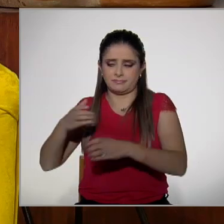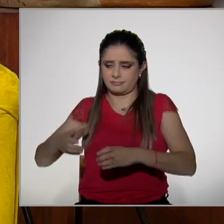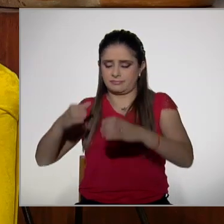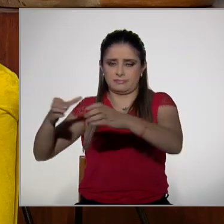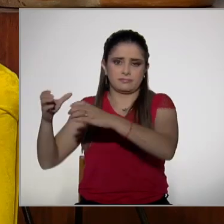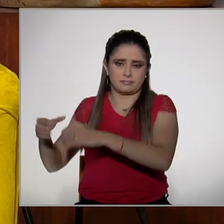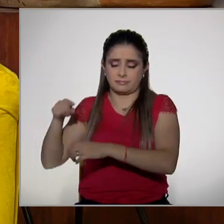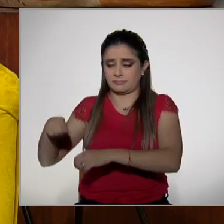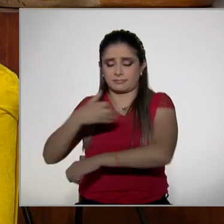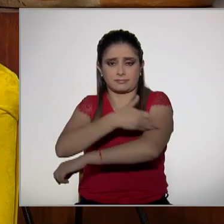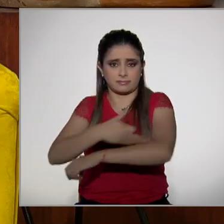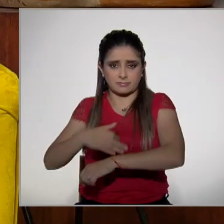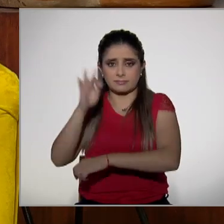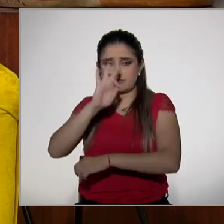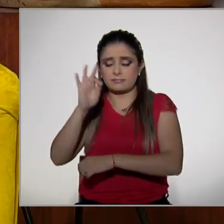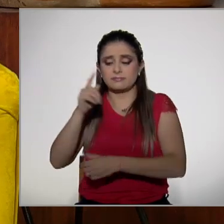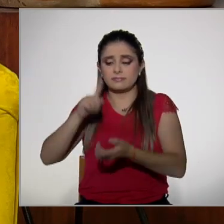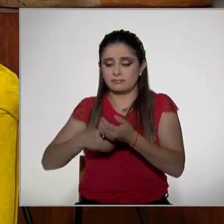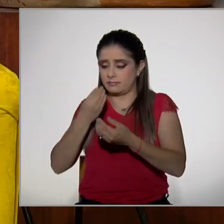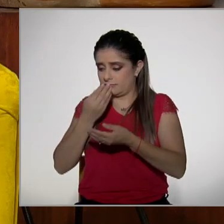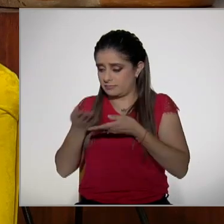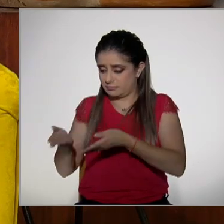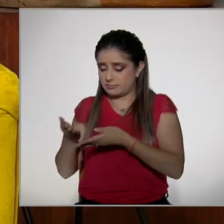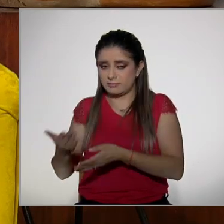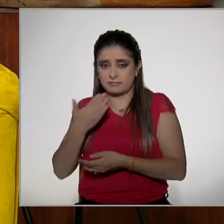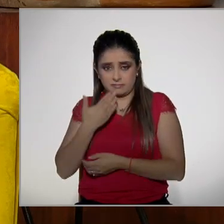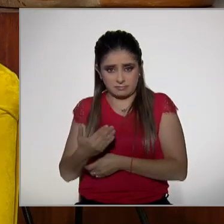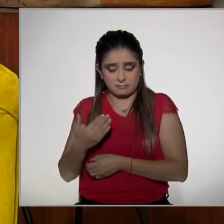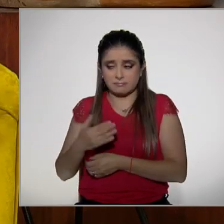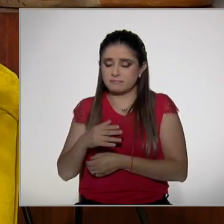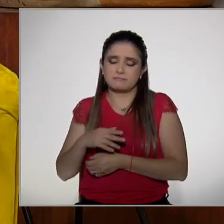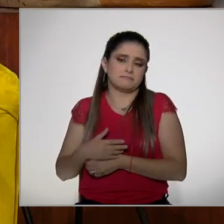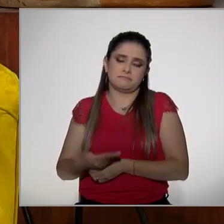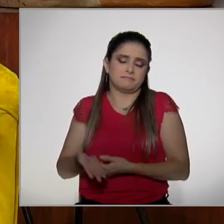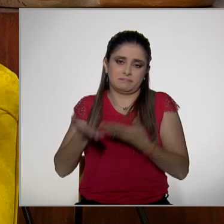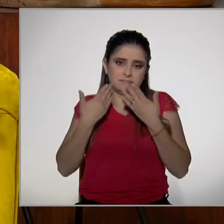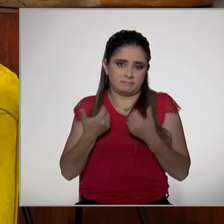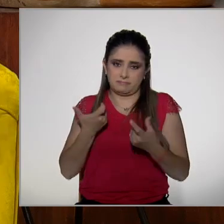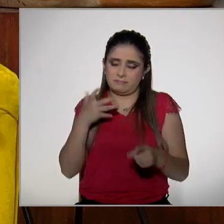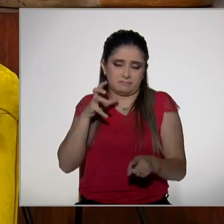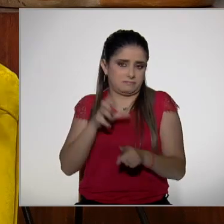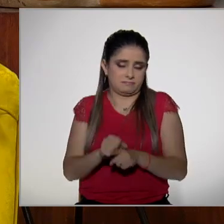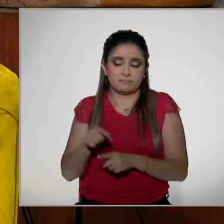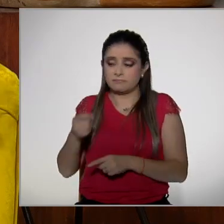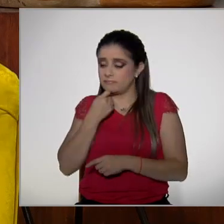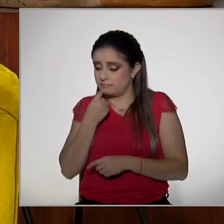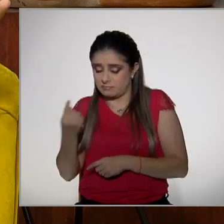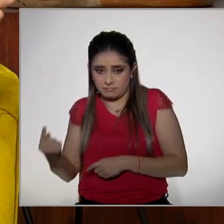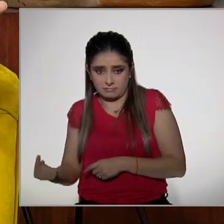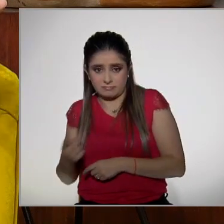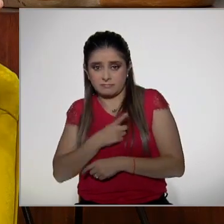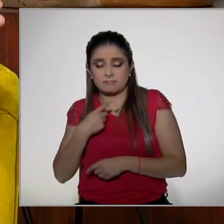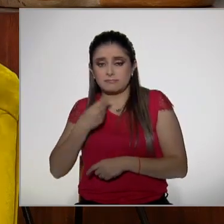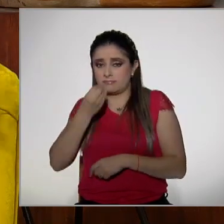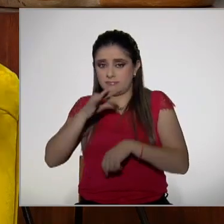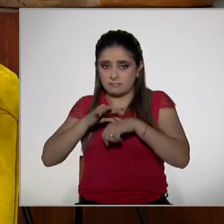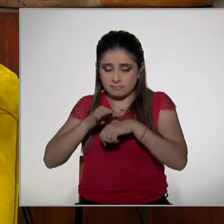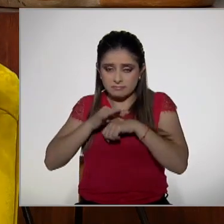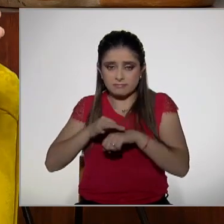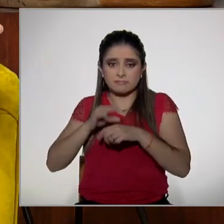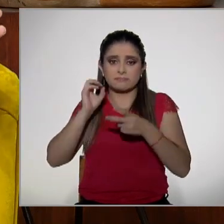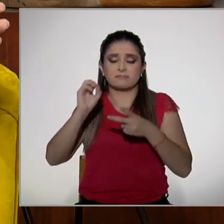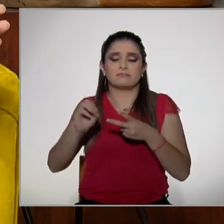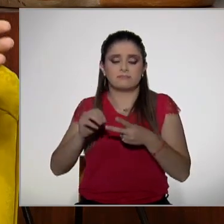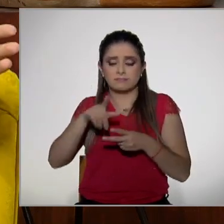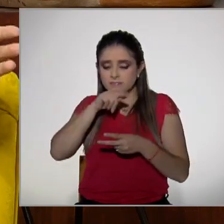familia no tiene y aportar una adecuada fuente de proteínas a una persona a un niño que debe de comer por lo menos carne o proteína de origen